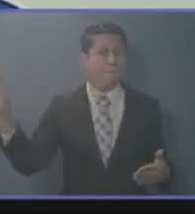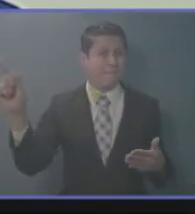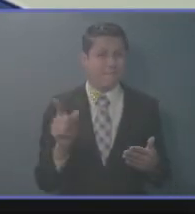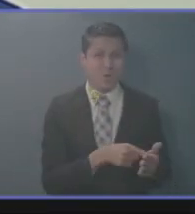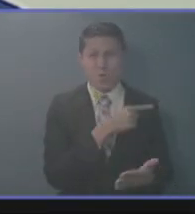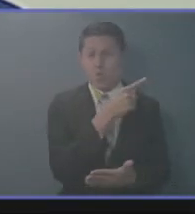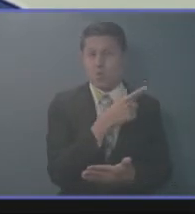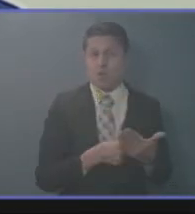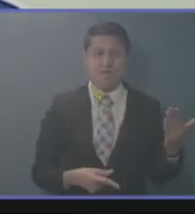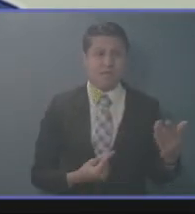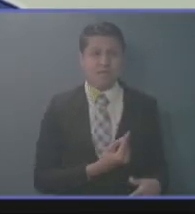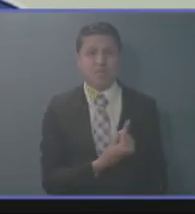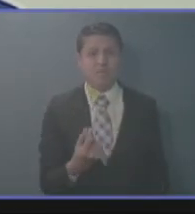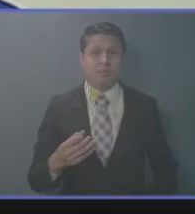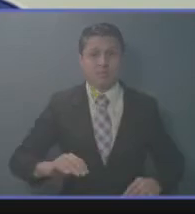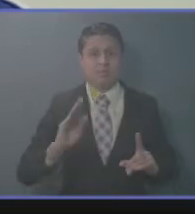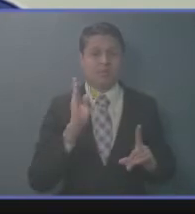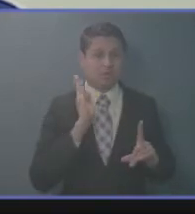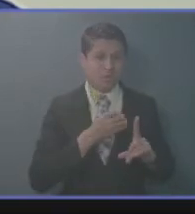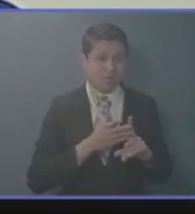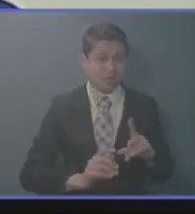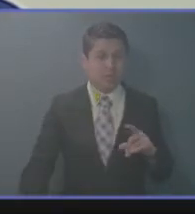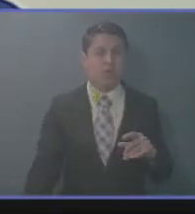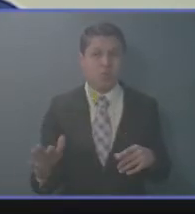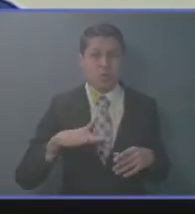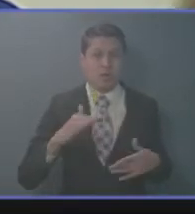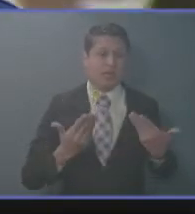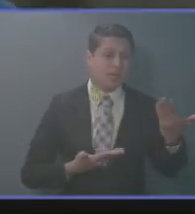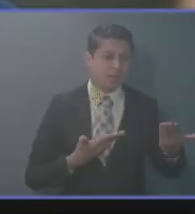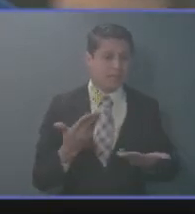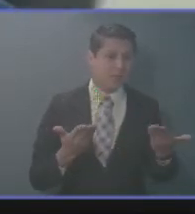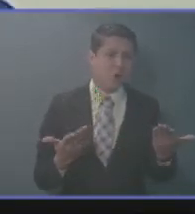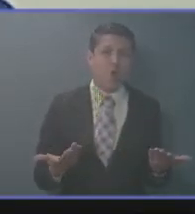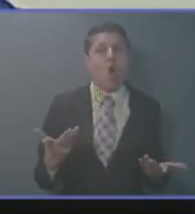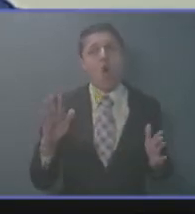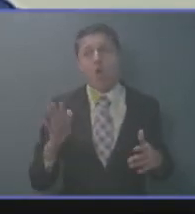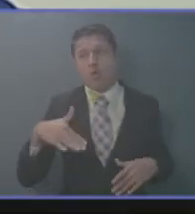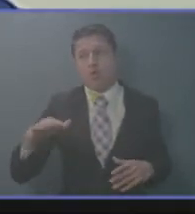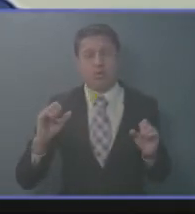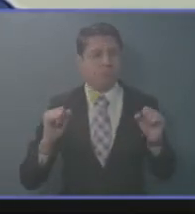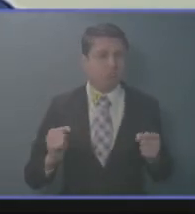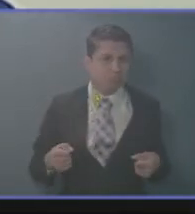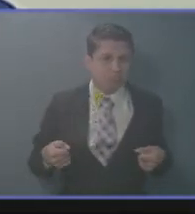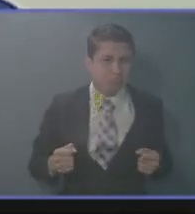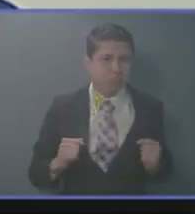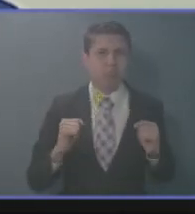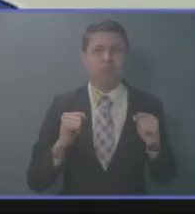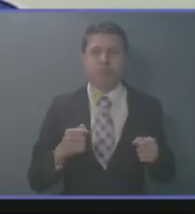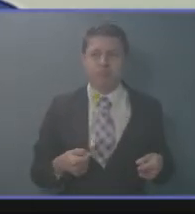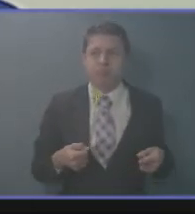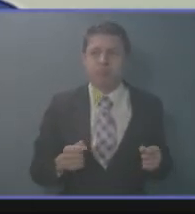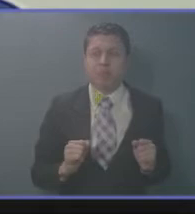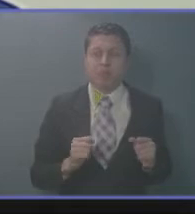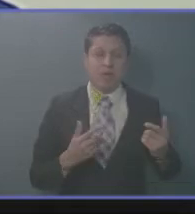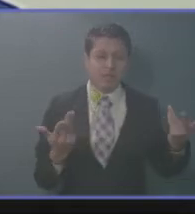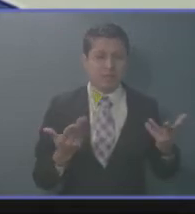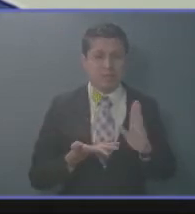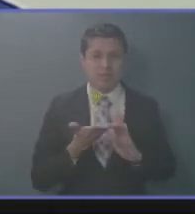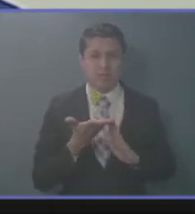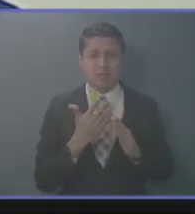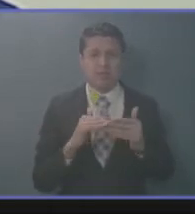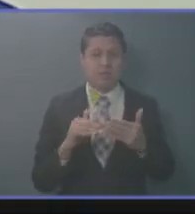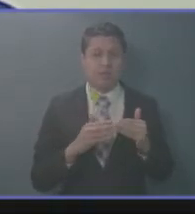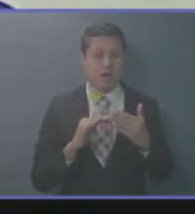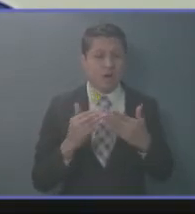los usuarios directos de parques de servicios y centros de servicios desarrollar actividades fuera de las